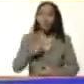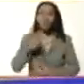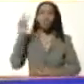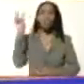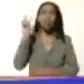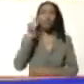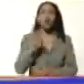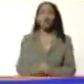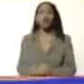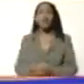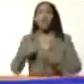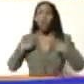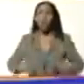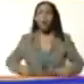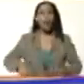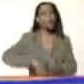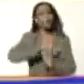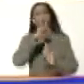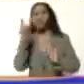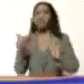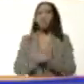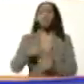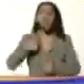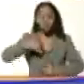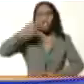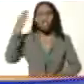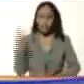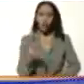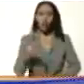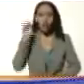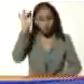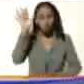y la humanidad entera estoy seguro de eso